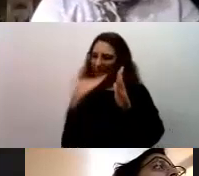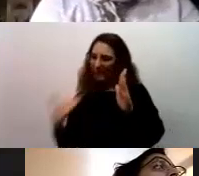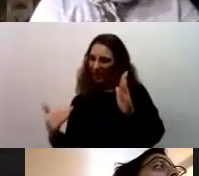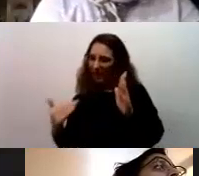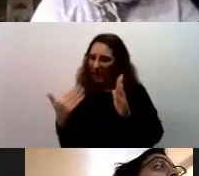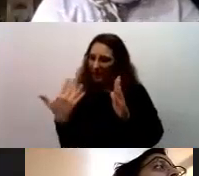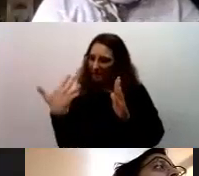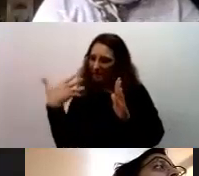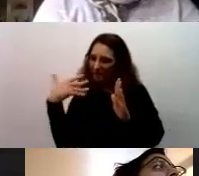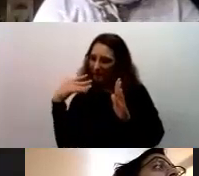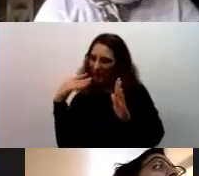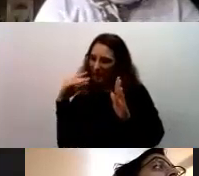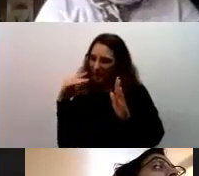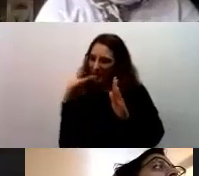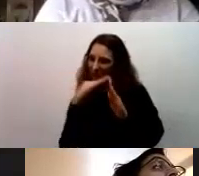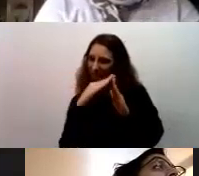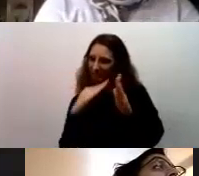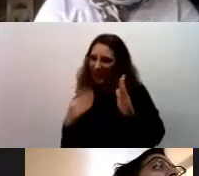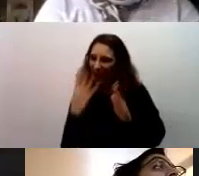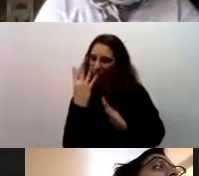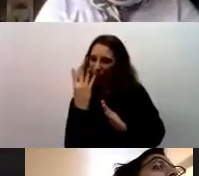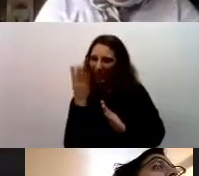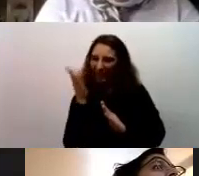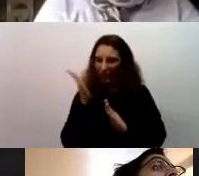a una inclinación del 4%,